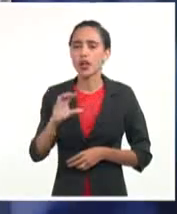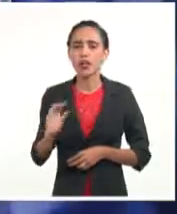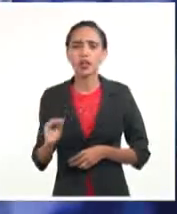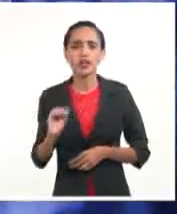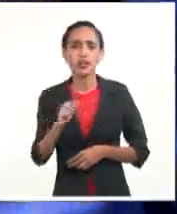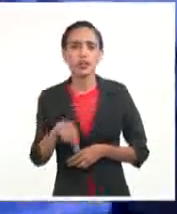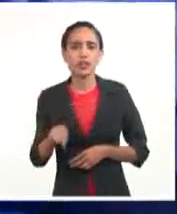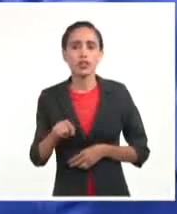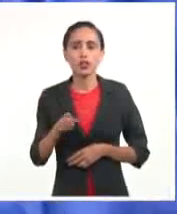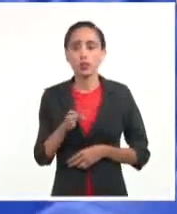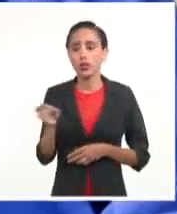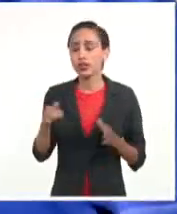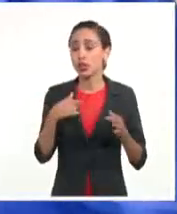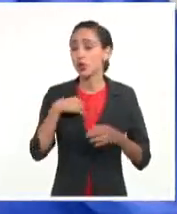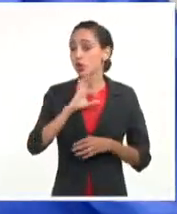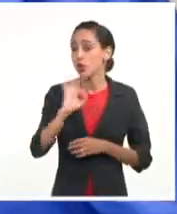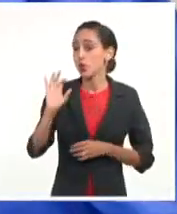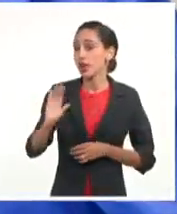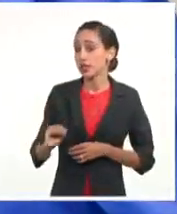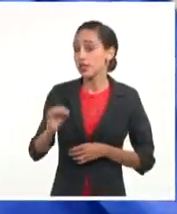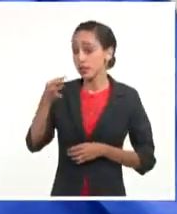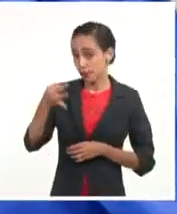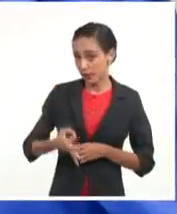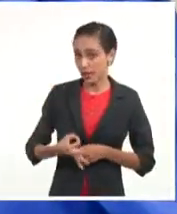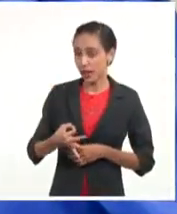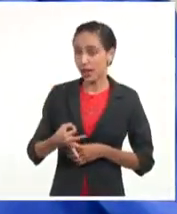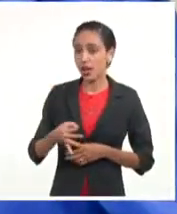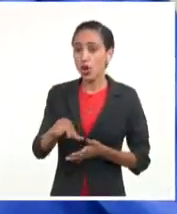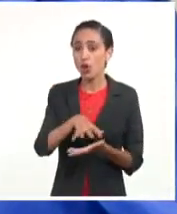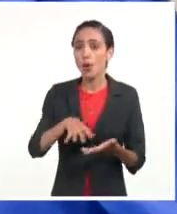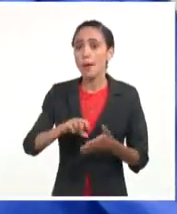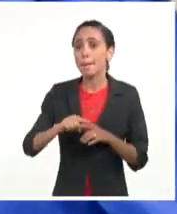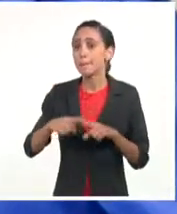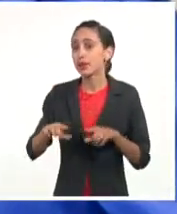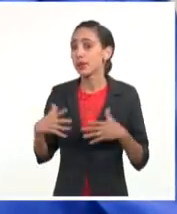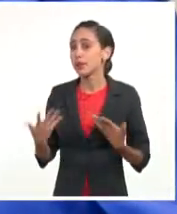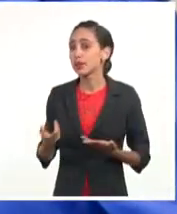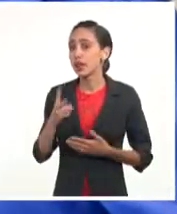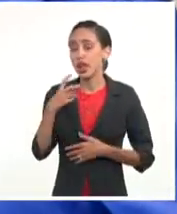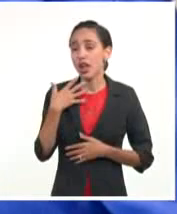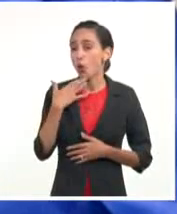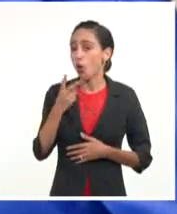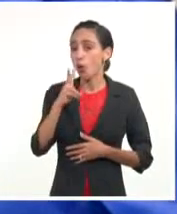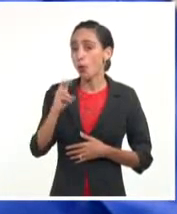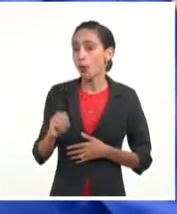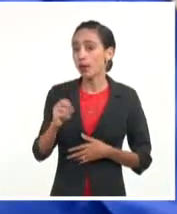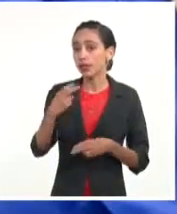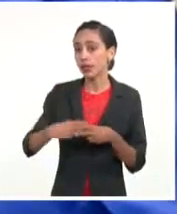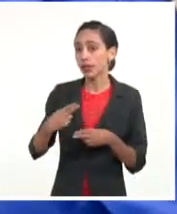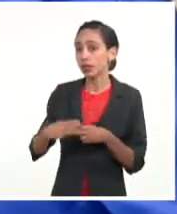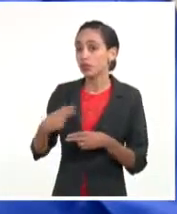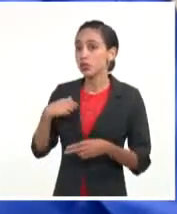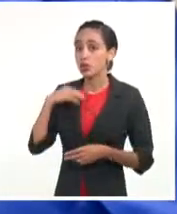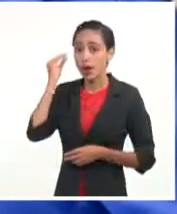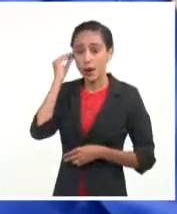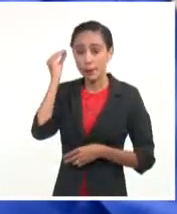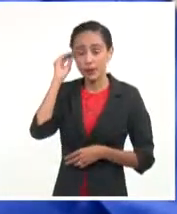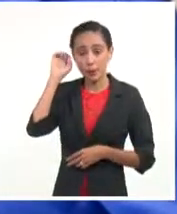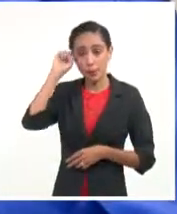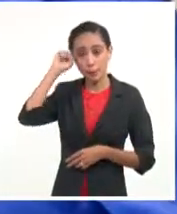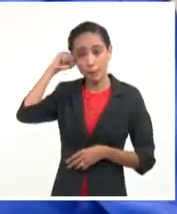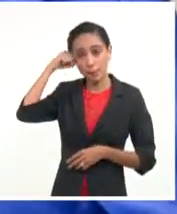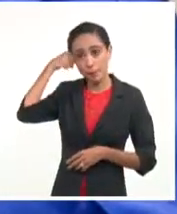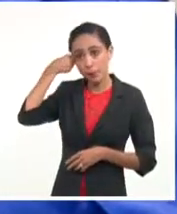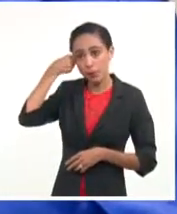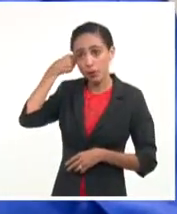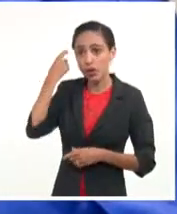entraste por aquí y nunca dices el lugar donde estaba el hombre. Pero ¿qué pasó? Que eran como 20 nombres. Yo me lo iba aprendiendo de memoria, así un poco,